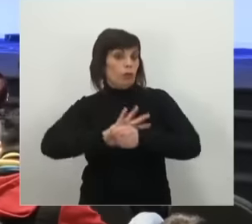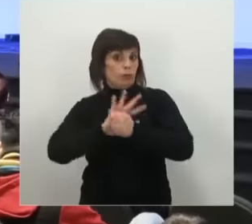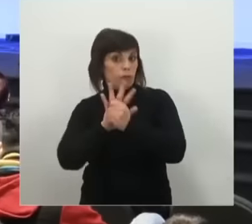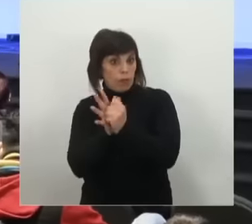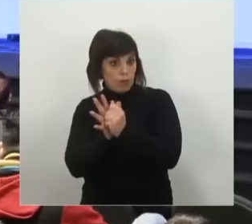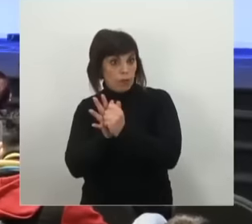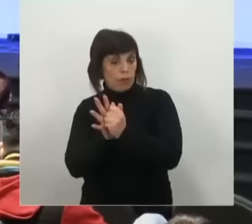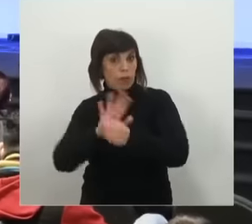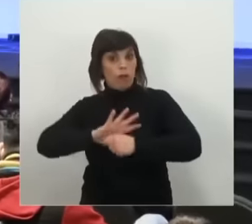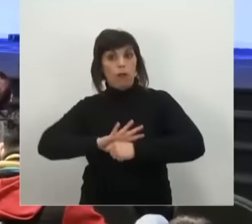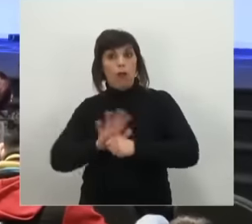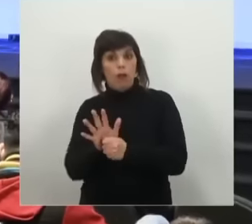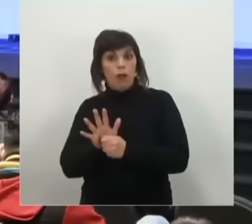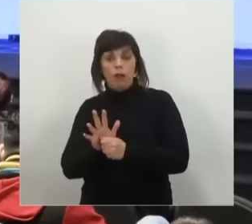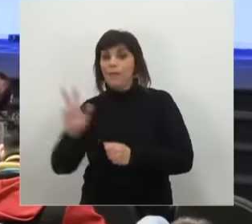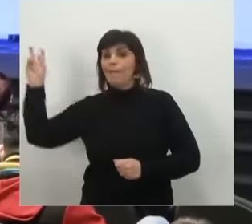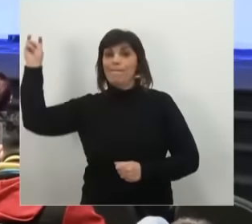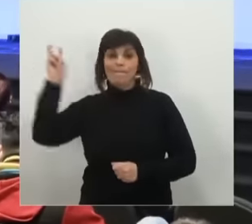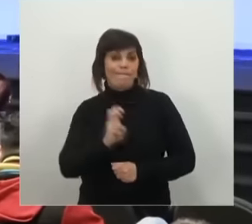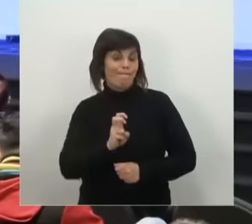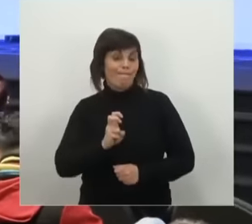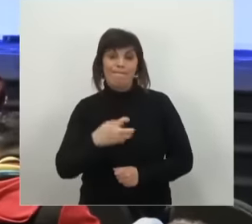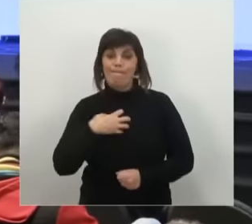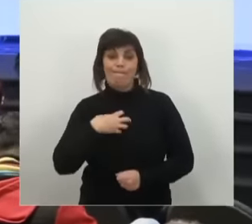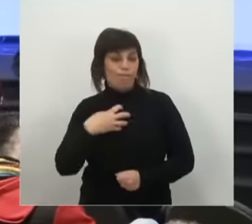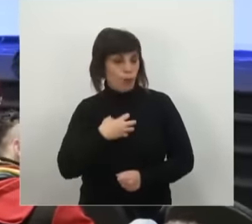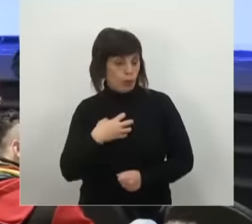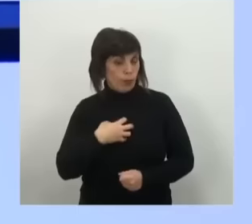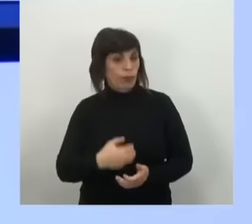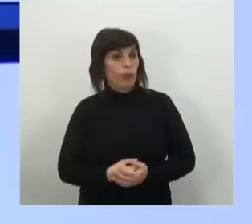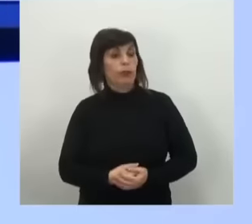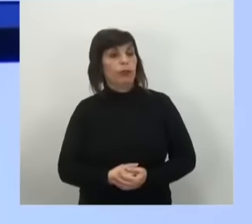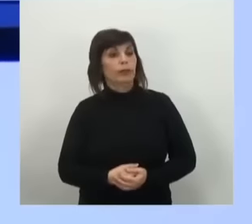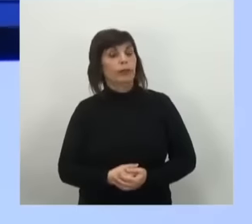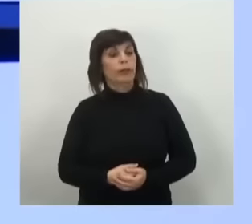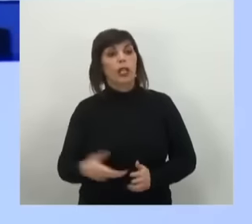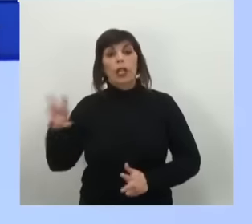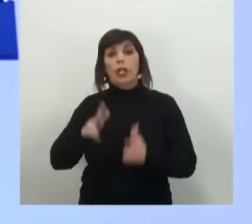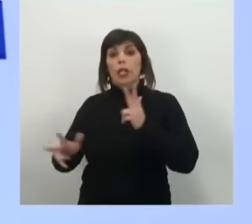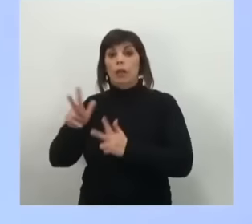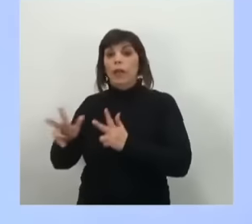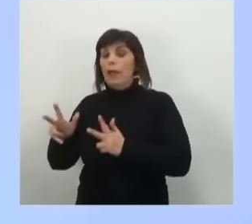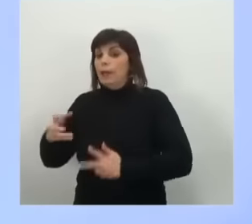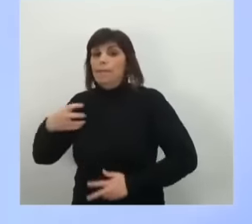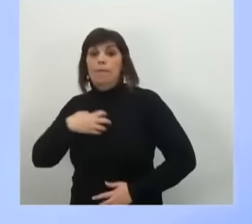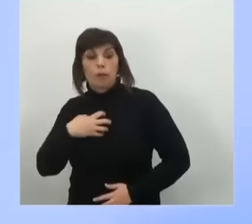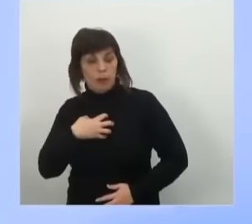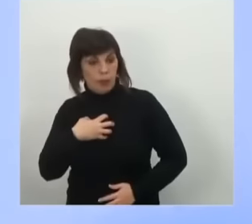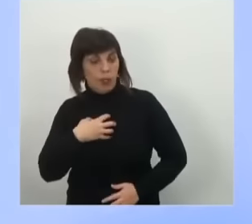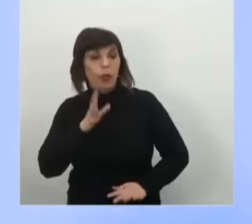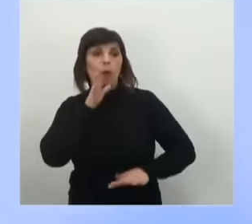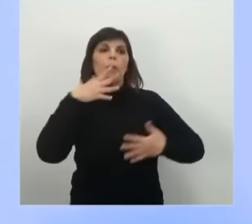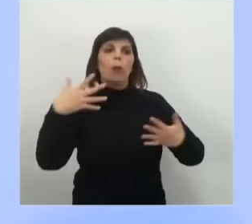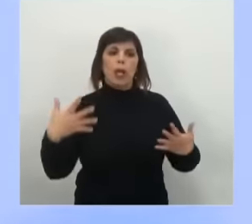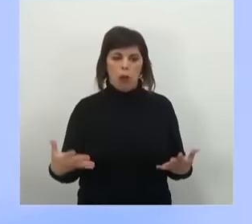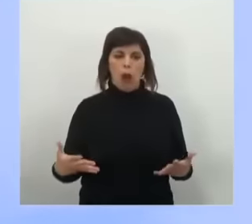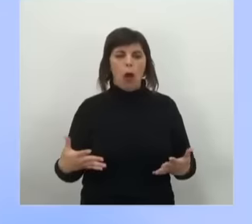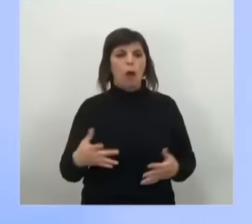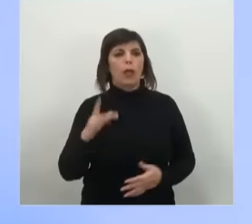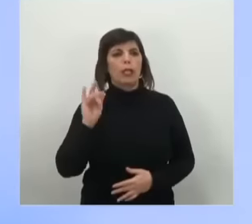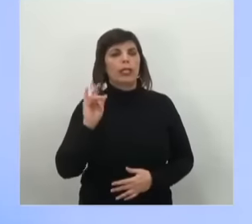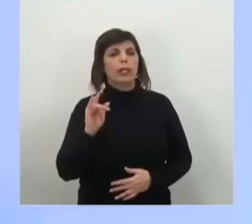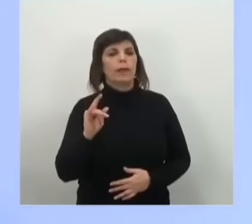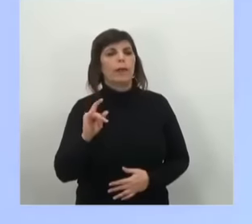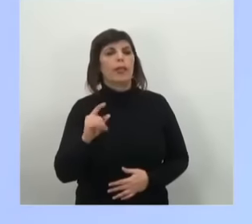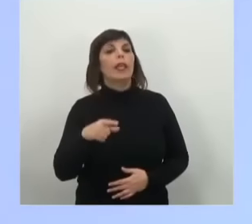el virus por el muchos muchos no han podido hacer los viajes pero ahora está aquí con nosotros pero también tiene un amigo